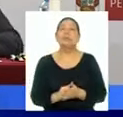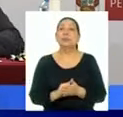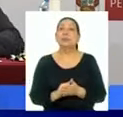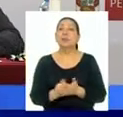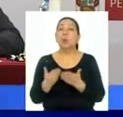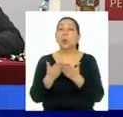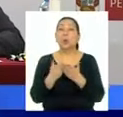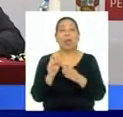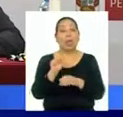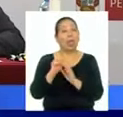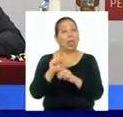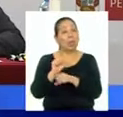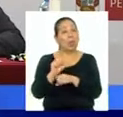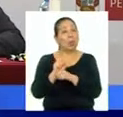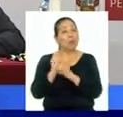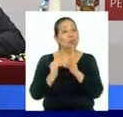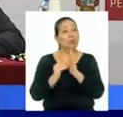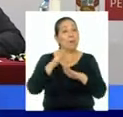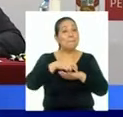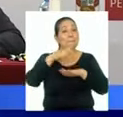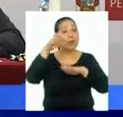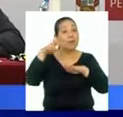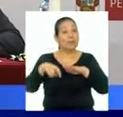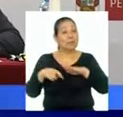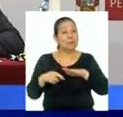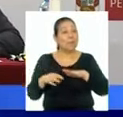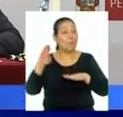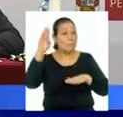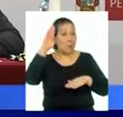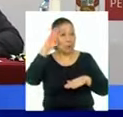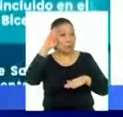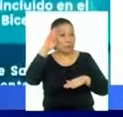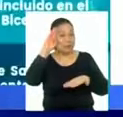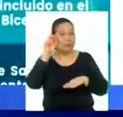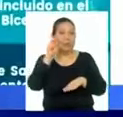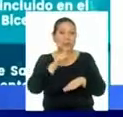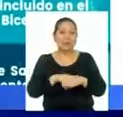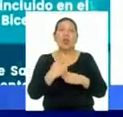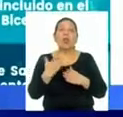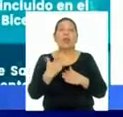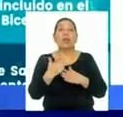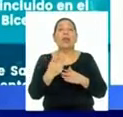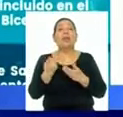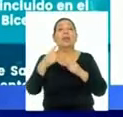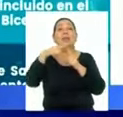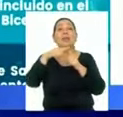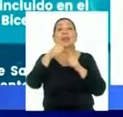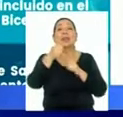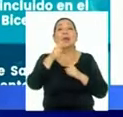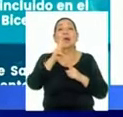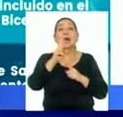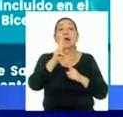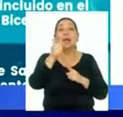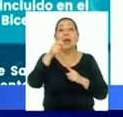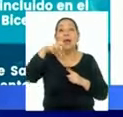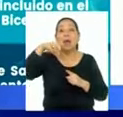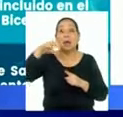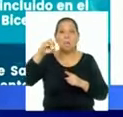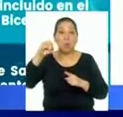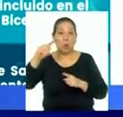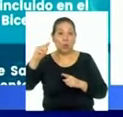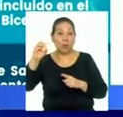la Escuela de Educación Superior Técnica Profesional de Suboficiales de la Policía Nacional del Perú en Tarapoto. Es la mejor escuela